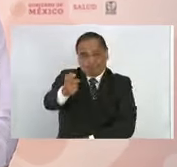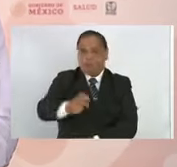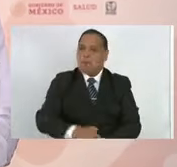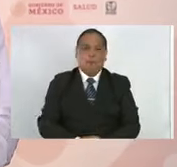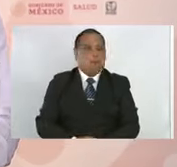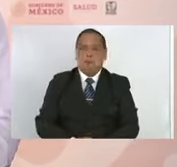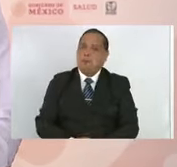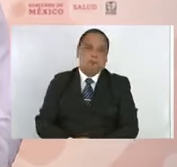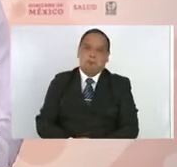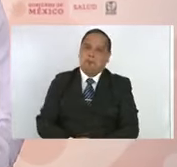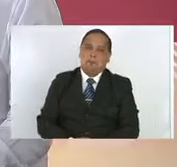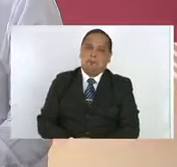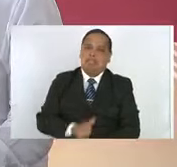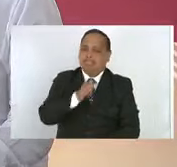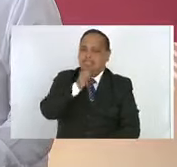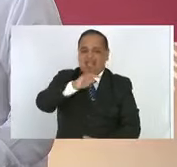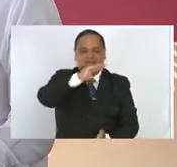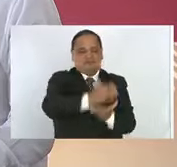Y por eso